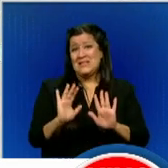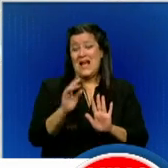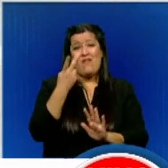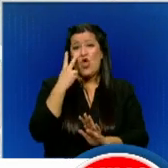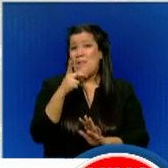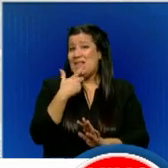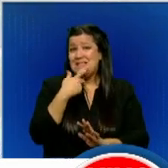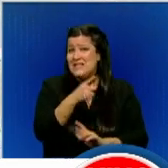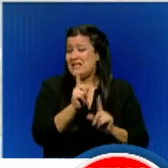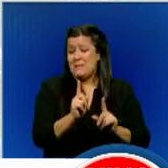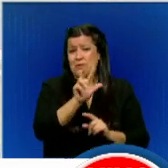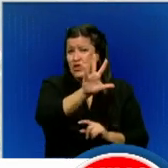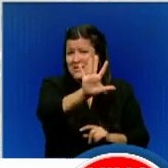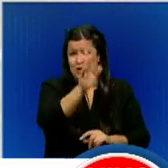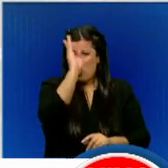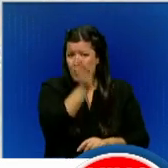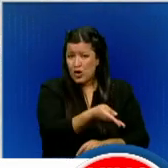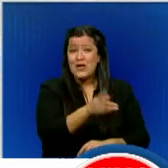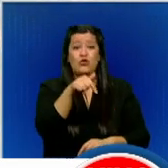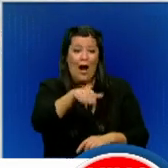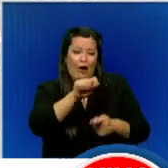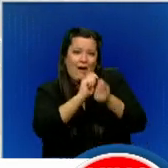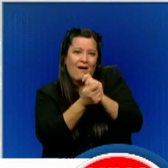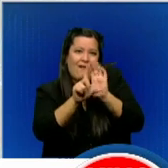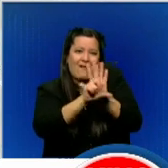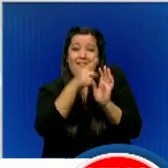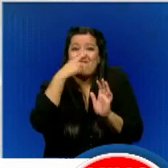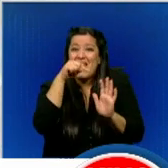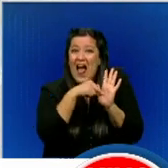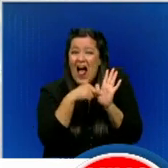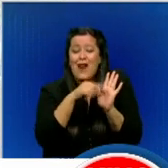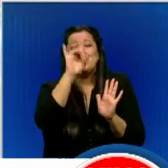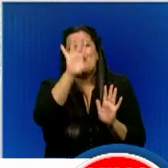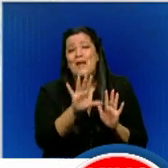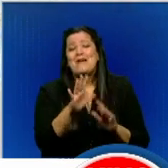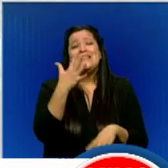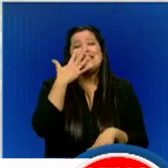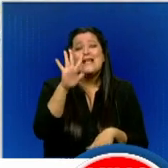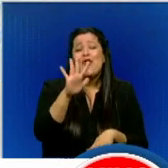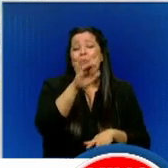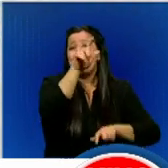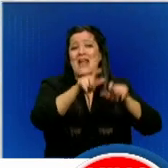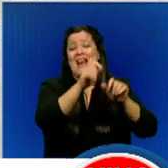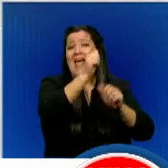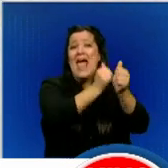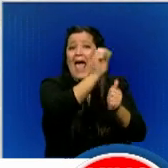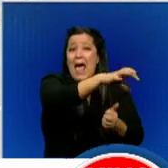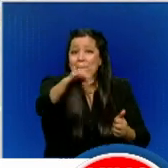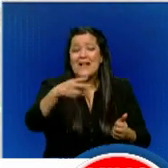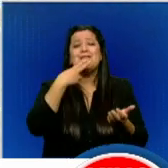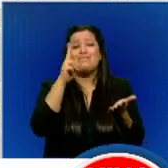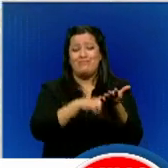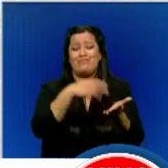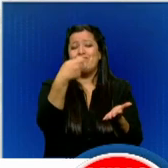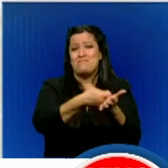año 2017 y con esta reforma final solamente serán 5.000 empresas que pagarán la alícuota